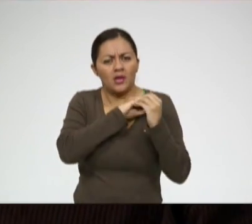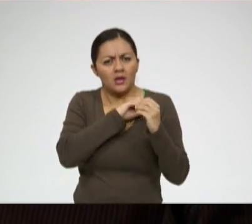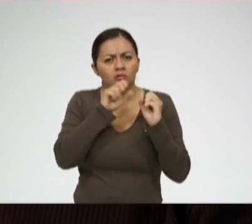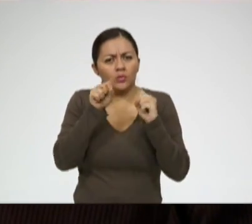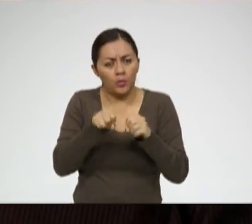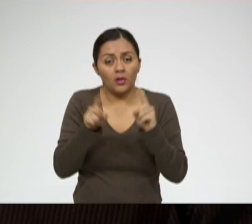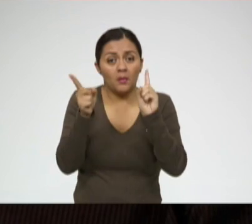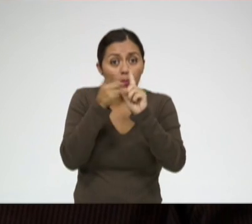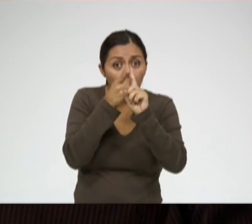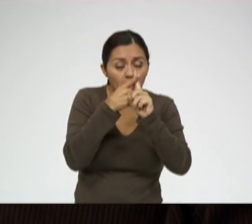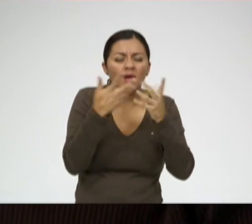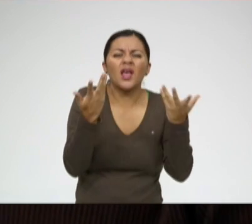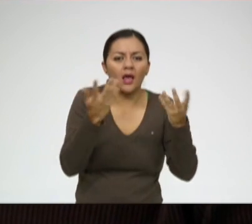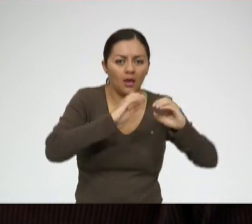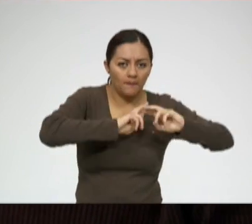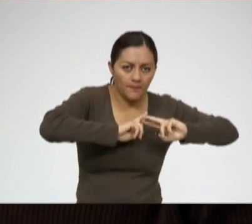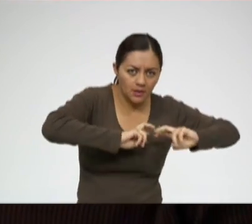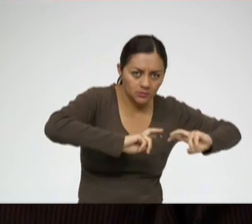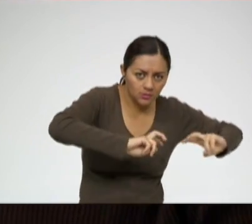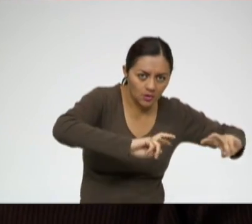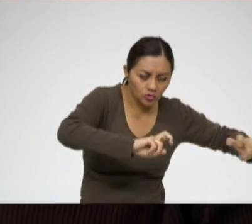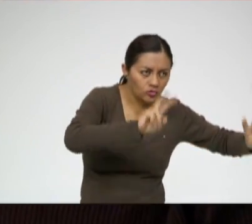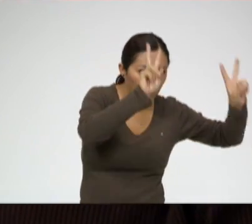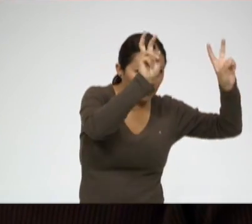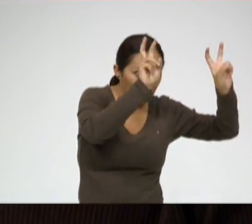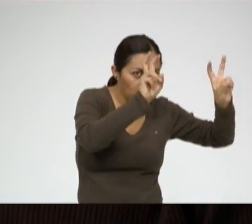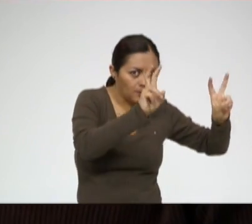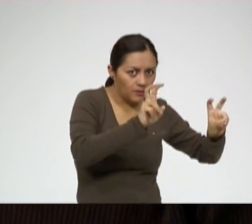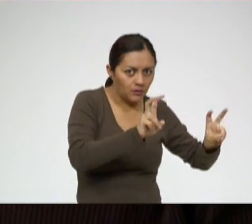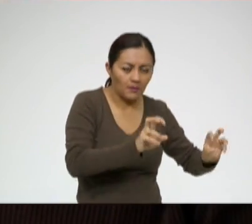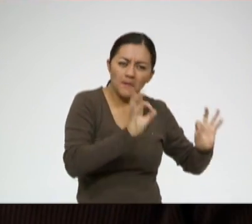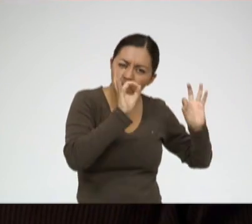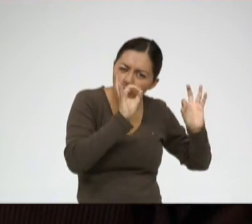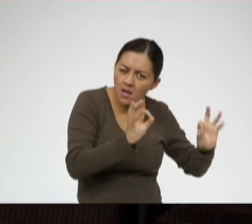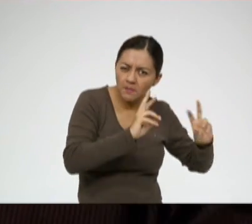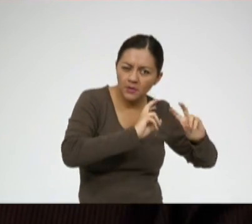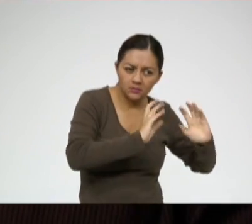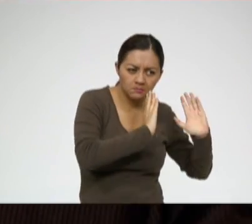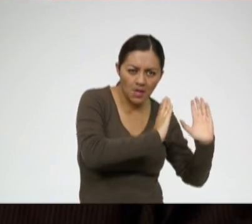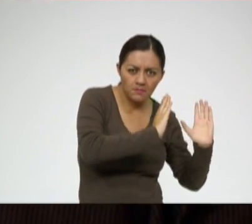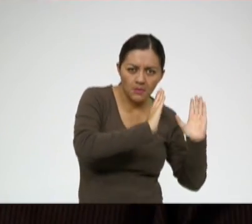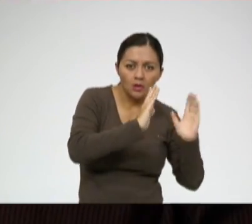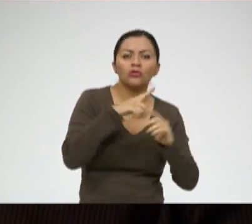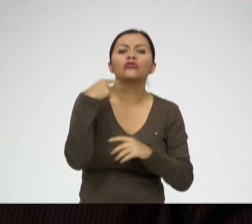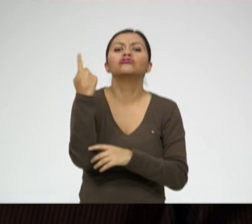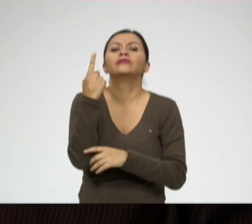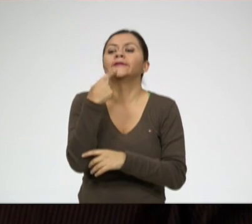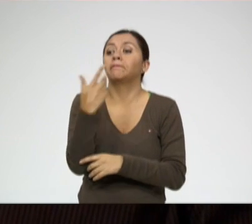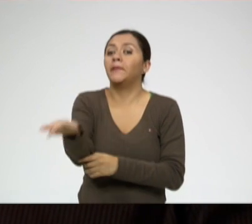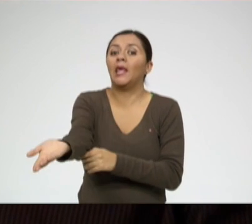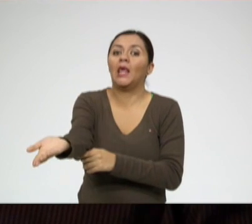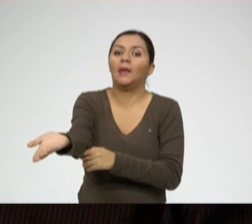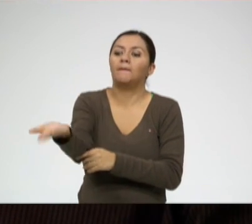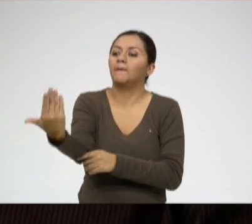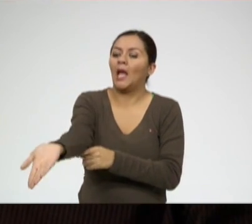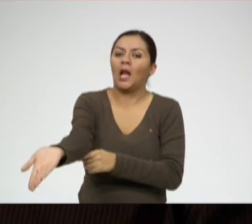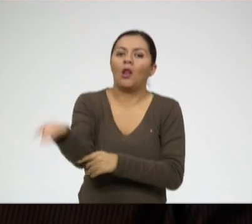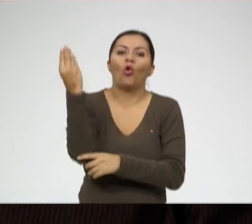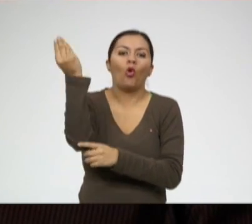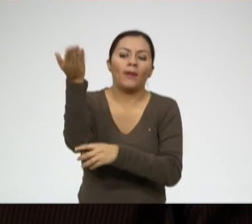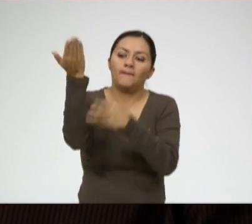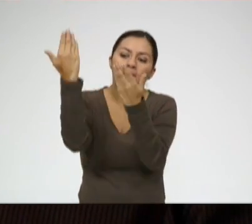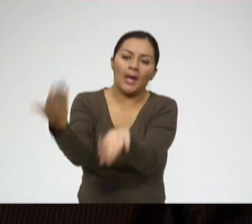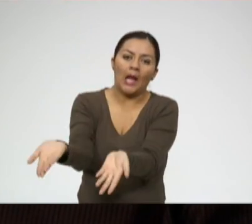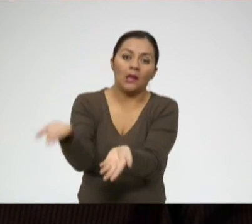necesitan investigar más, necesitan no ser simples estigmatizadores de los jóvenes y de